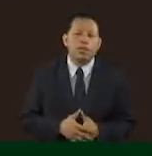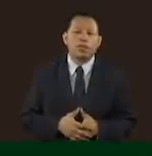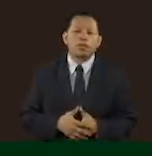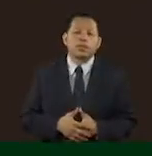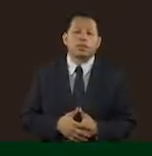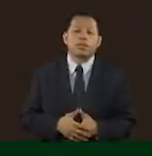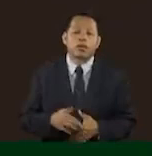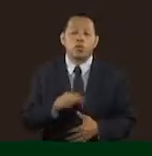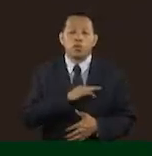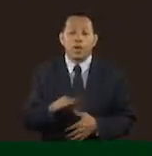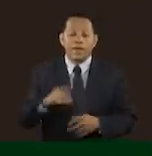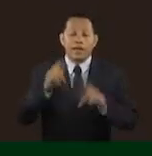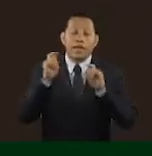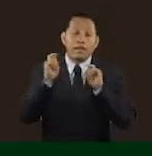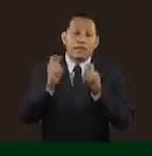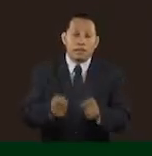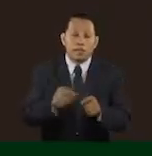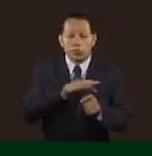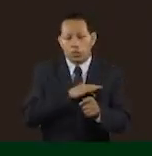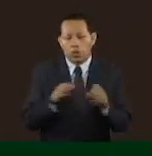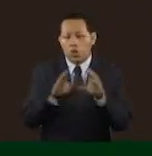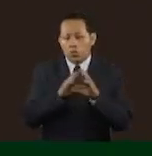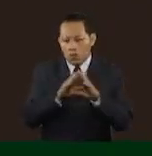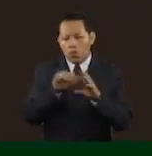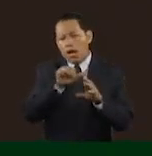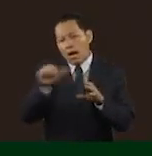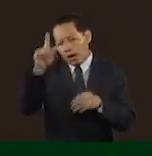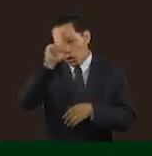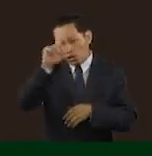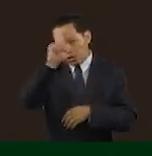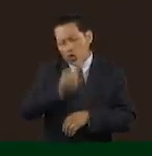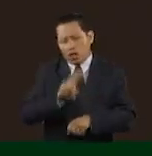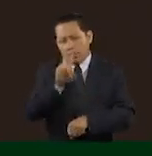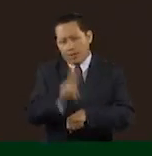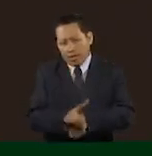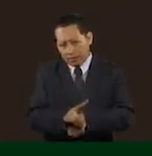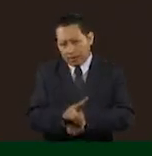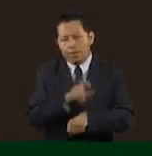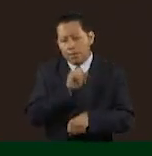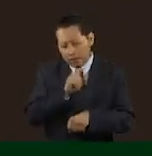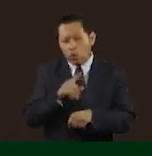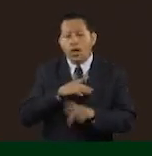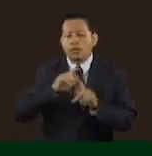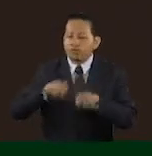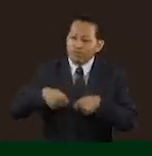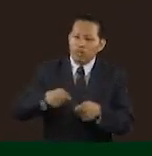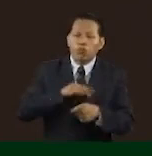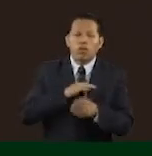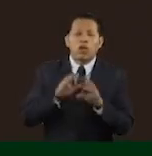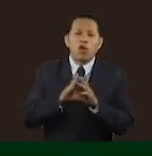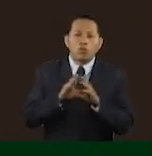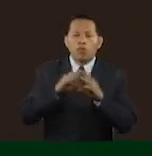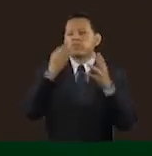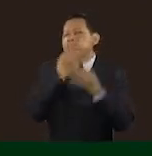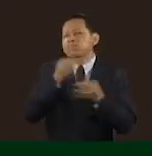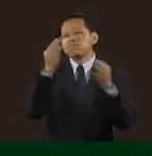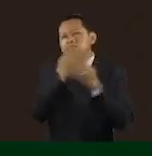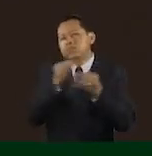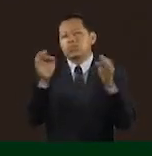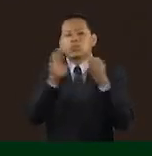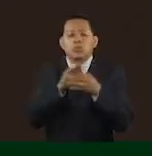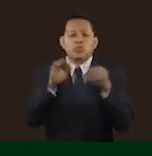Es otorgarle facultades al Consejo de Vigilancia, atribuciones que le da de convocatoria,